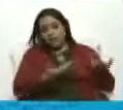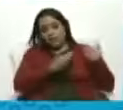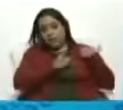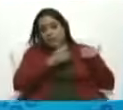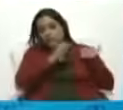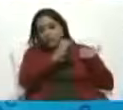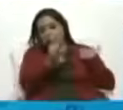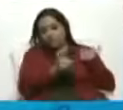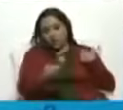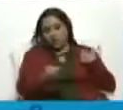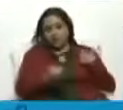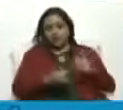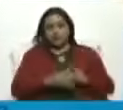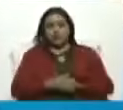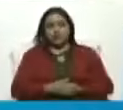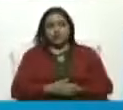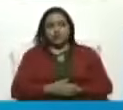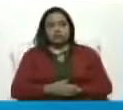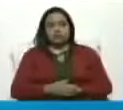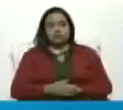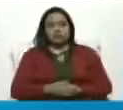Zulia.